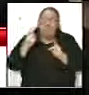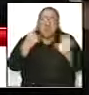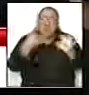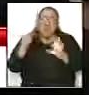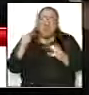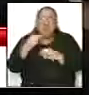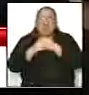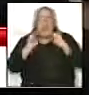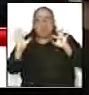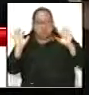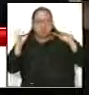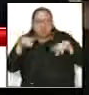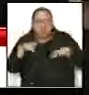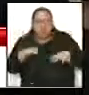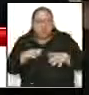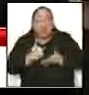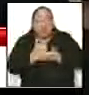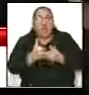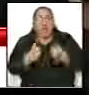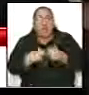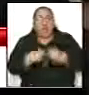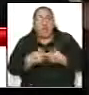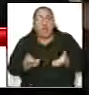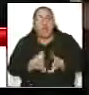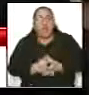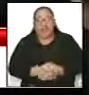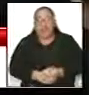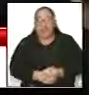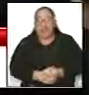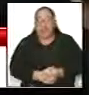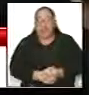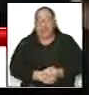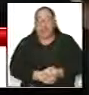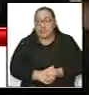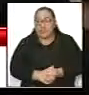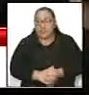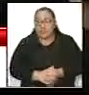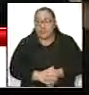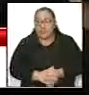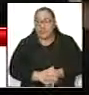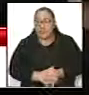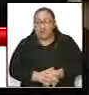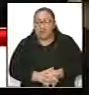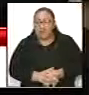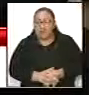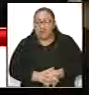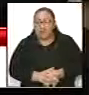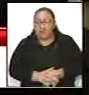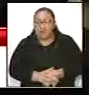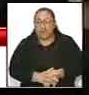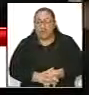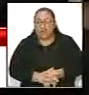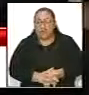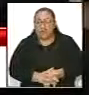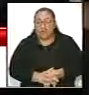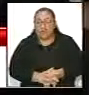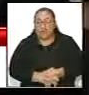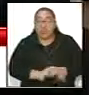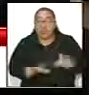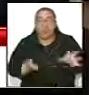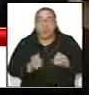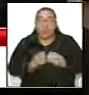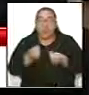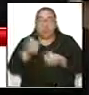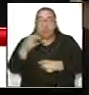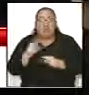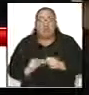mundo servicios de Internet a un ancho de banda mayor y con costos menores. No es que